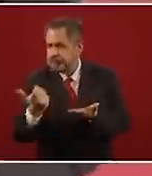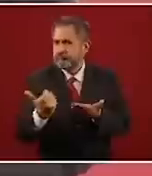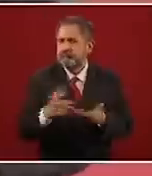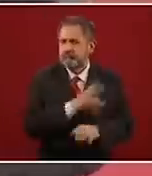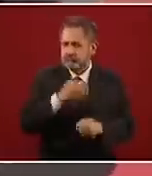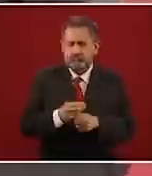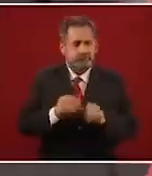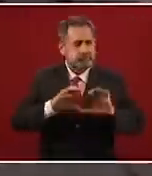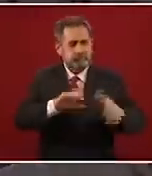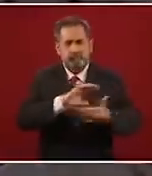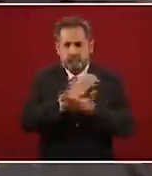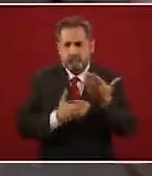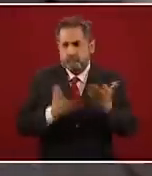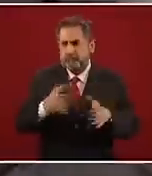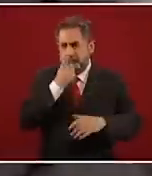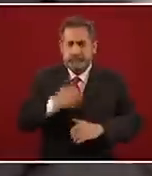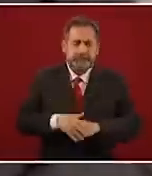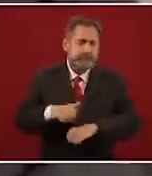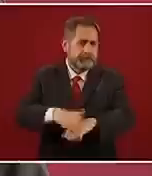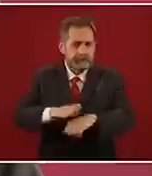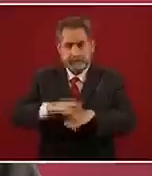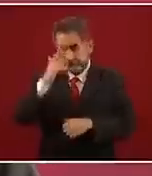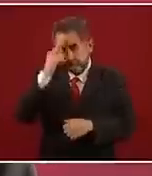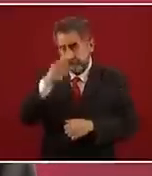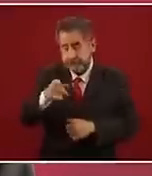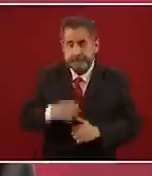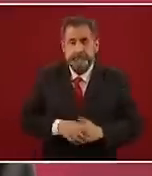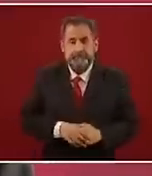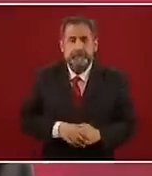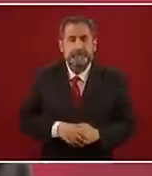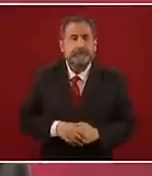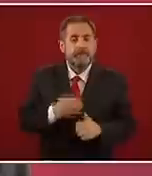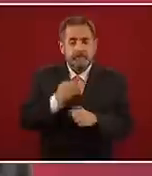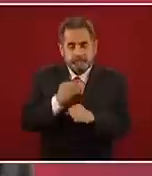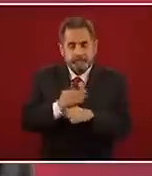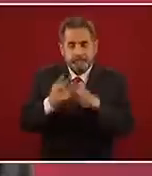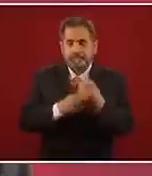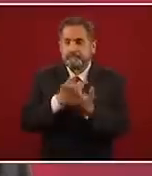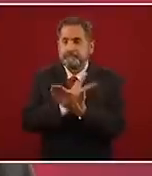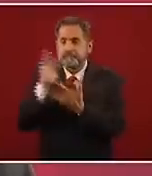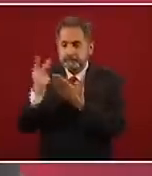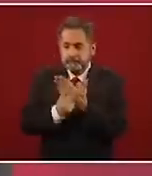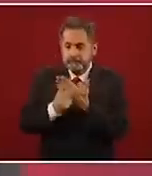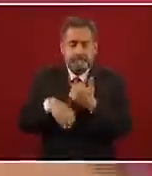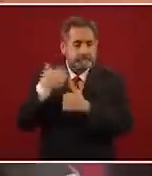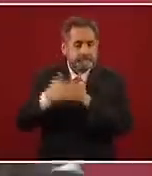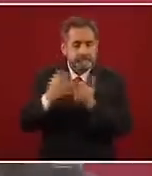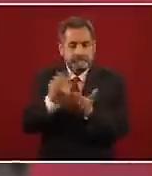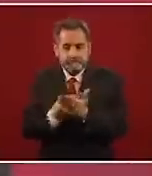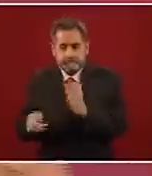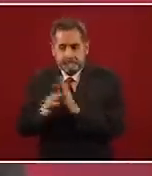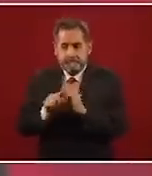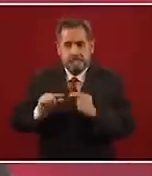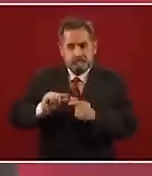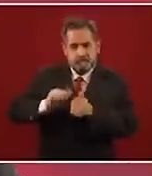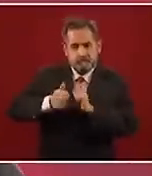su contrato. Ahora yo le diría algo, recuérdese que vamos a hacer un programa de basificación, pero que esto es gradual,